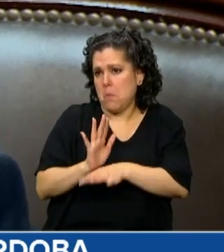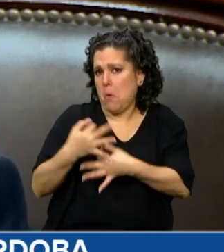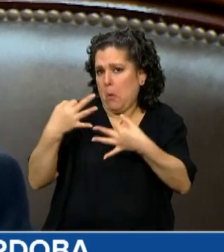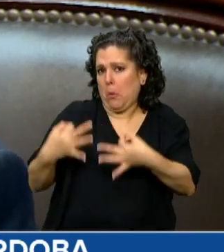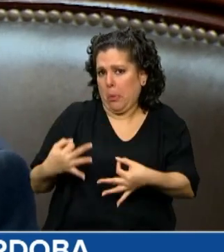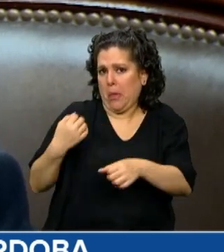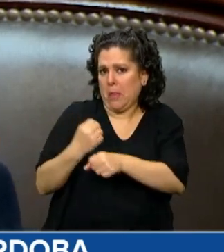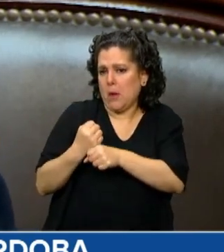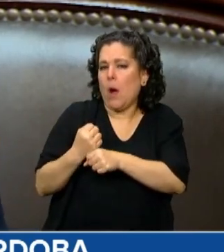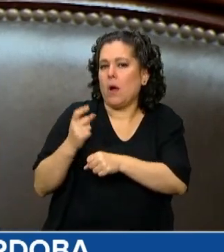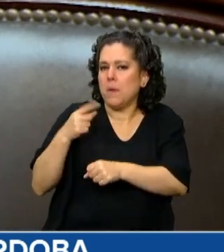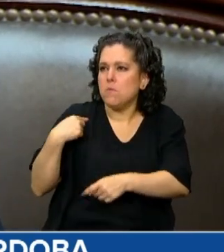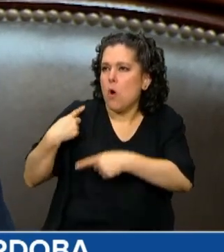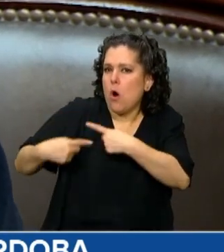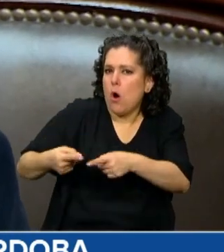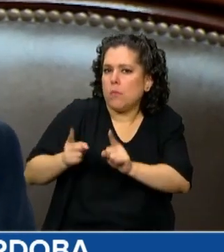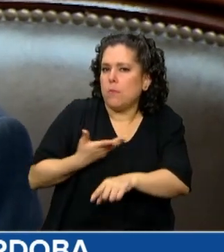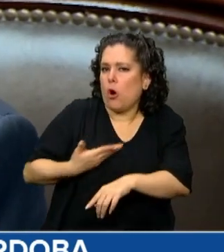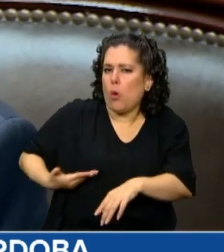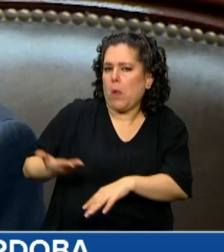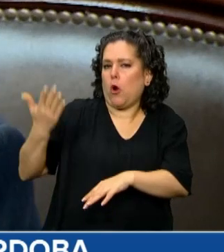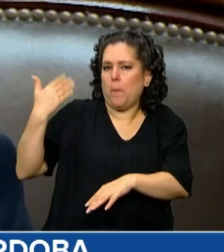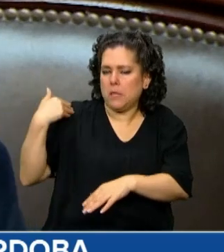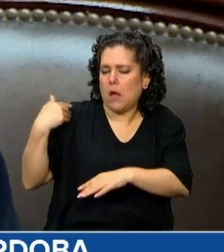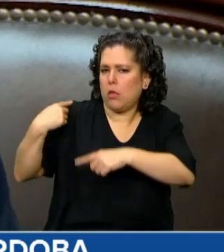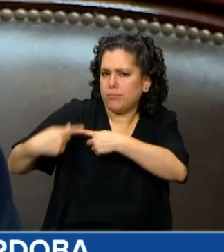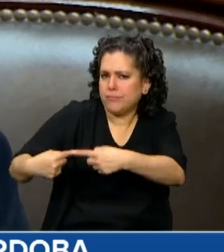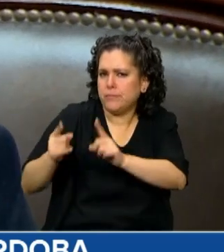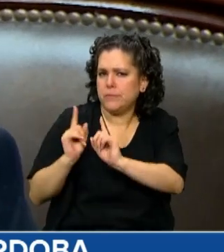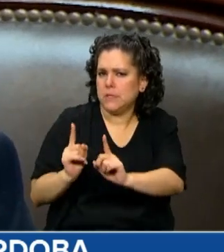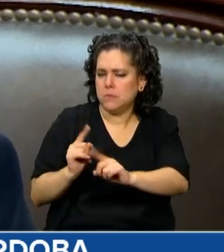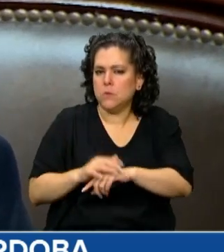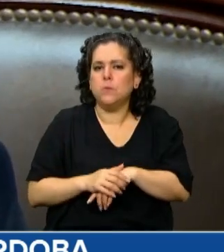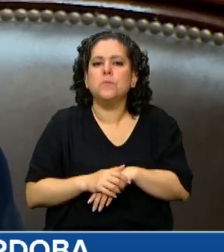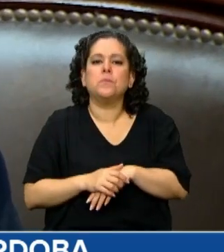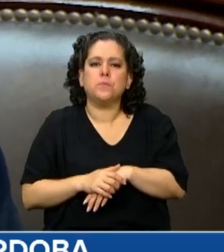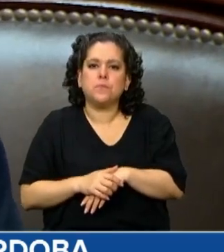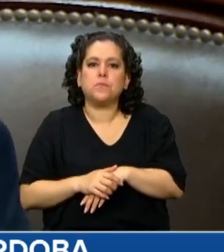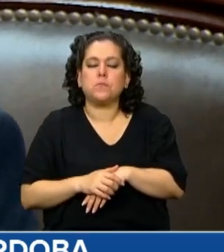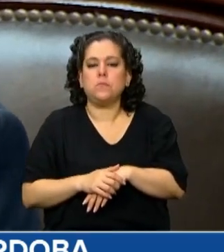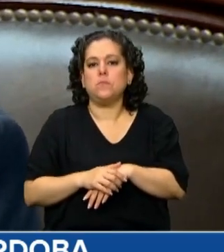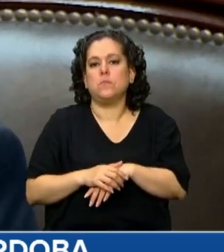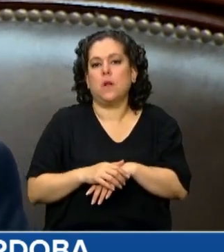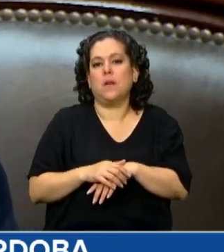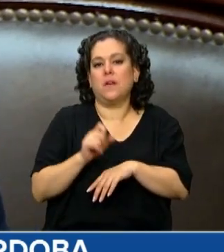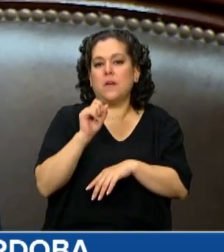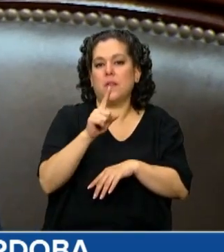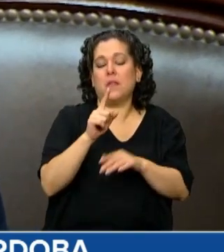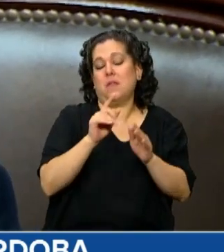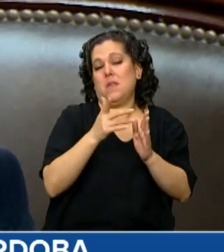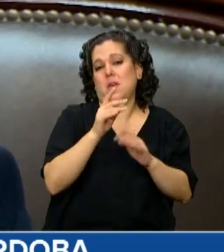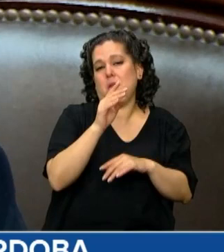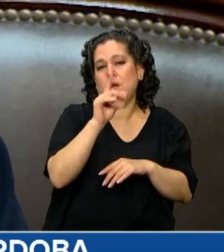aquellos gobiernos y aquellas gestiones. Como bien se contara en el 18 Brunario de Luis